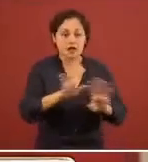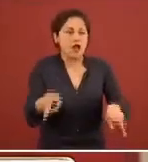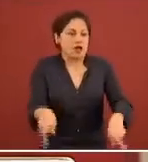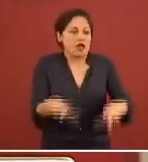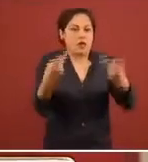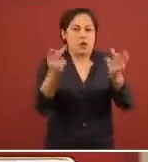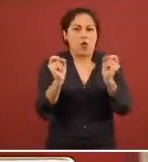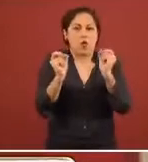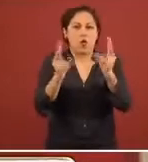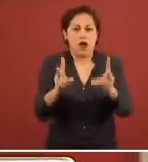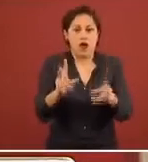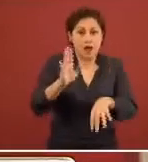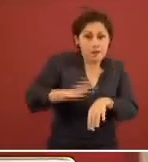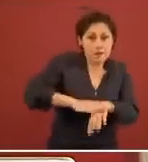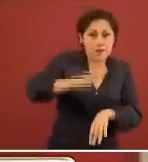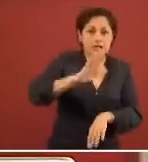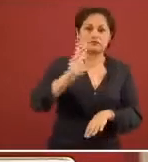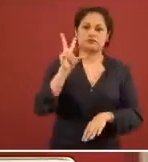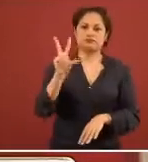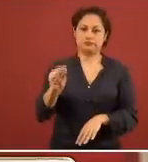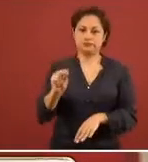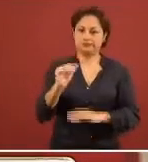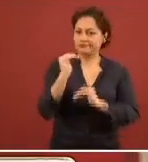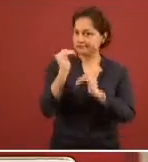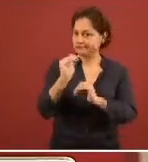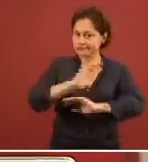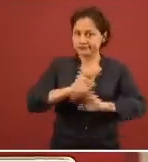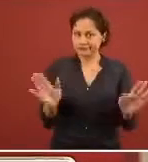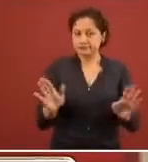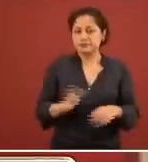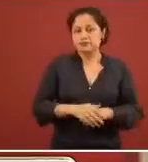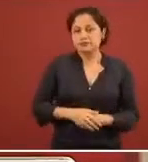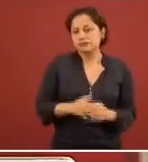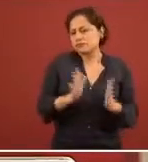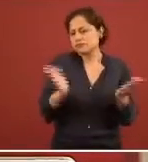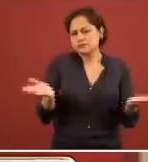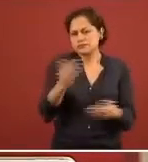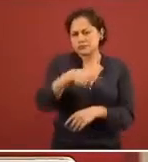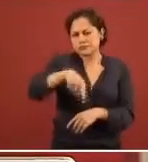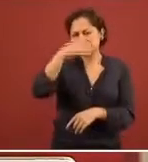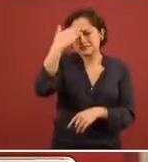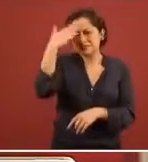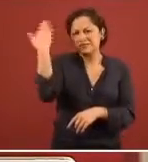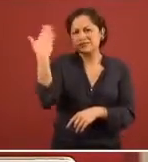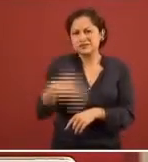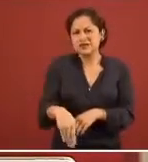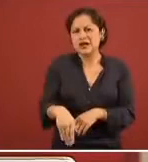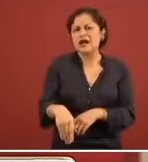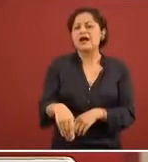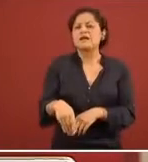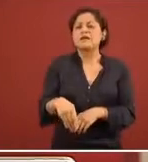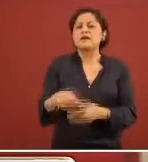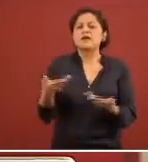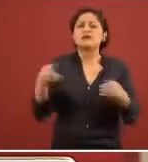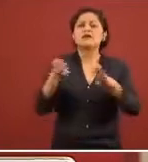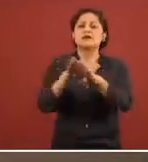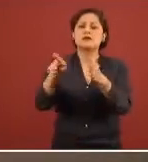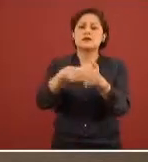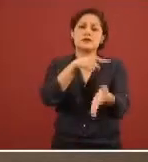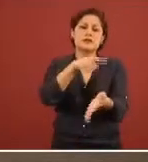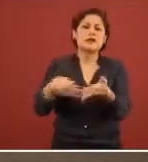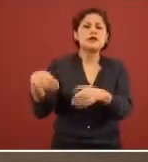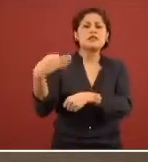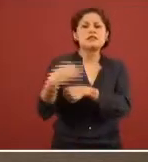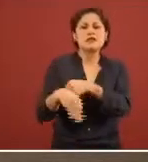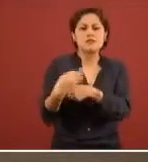de operaciones. La medida finalmente es temporal, está claramente estipulada en el acuerdo publicado en el Diario Oficial